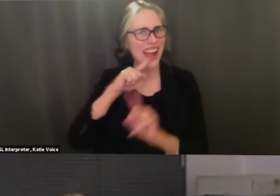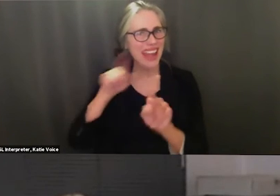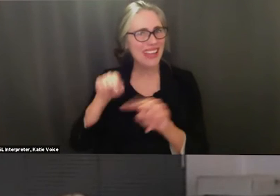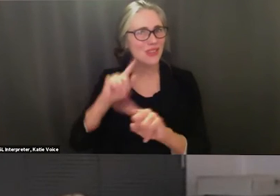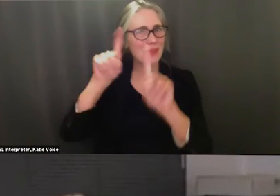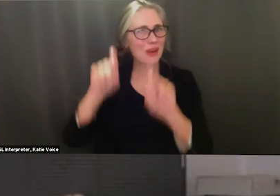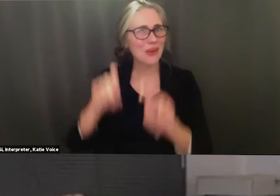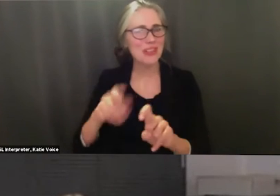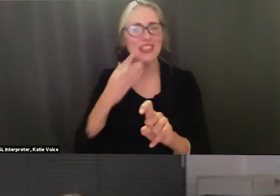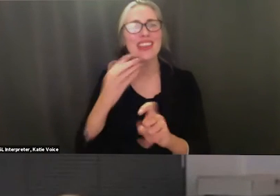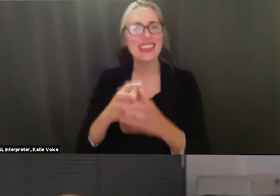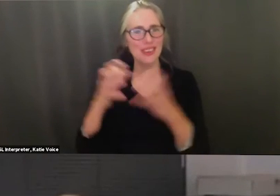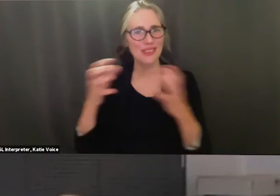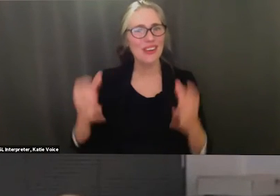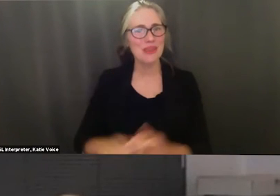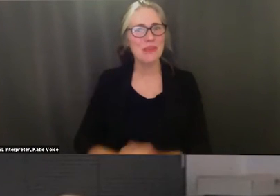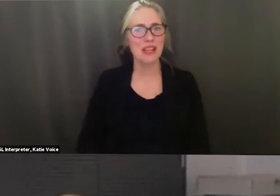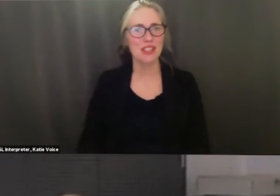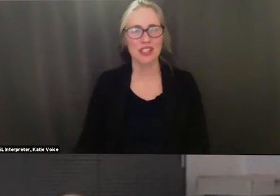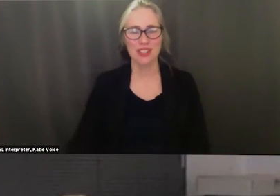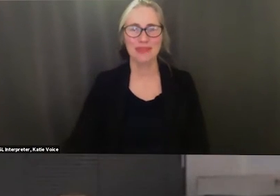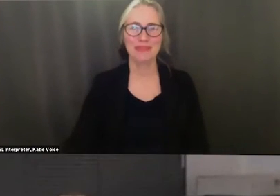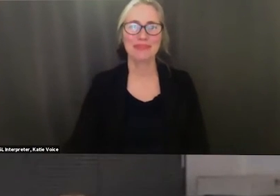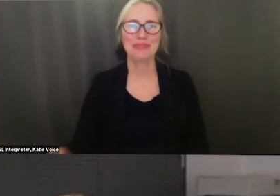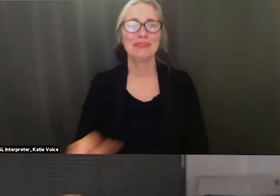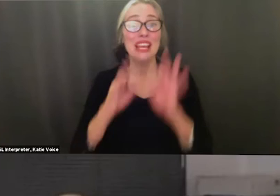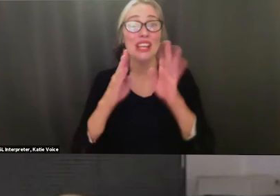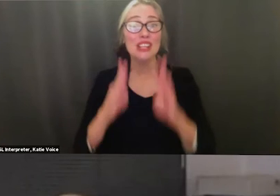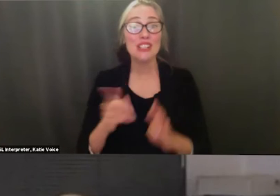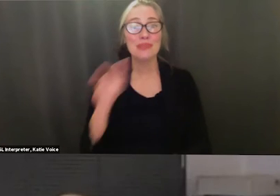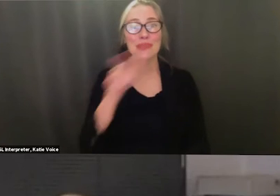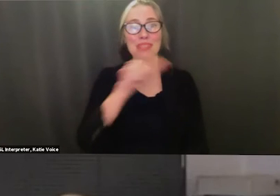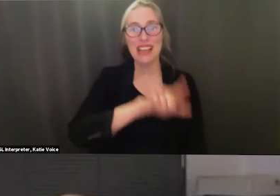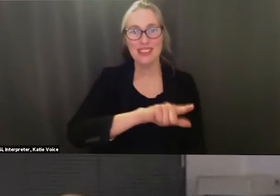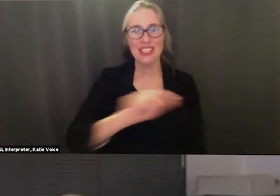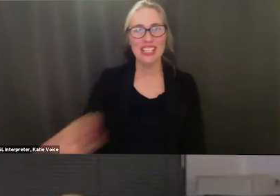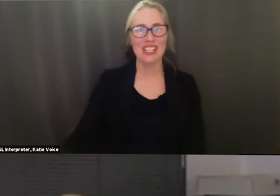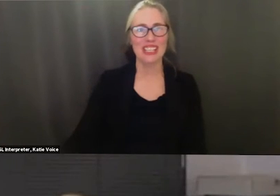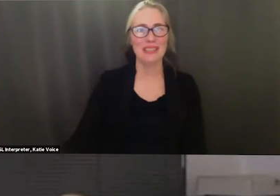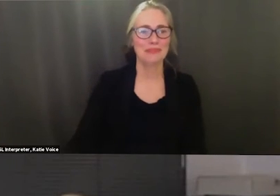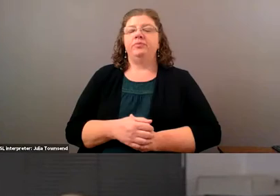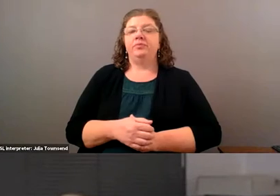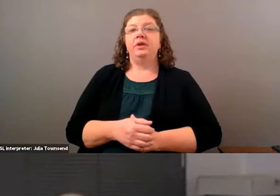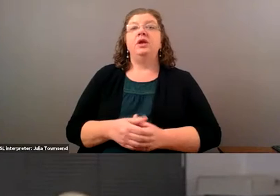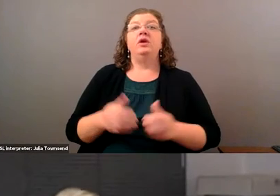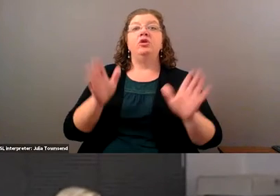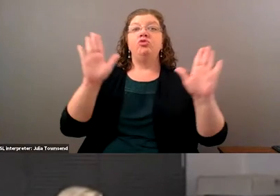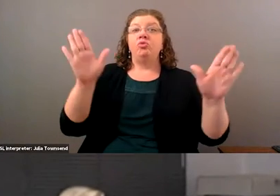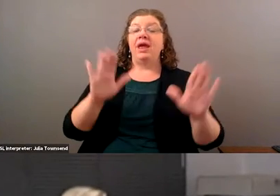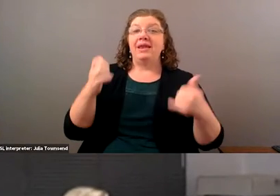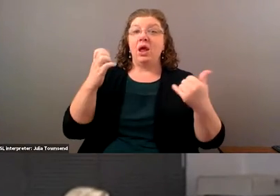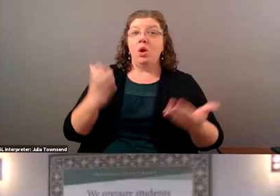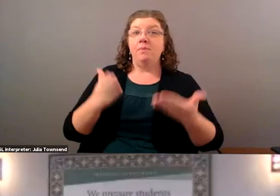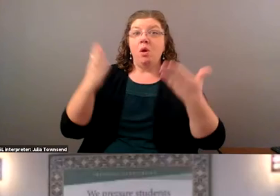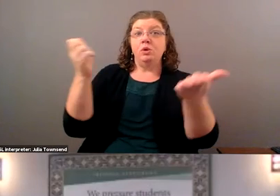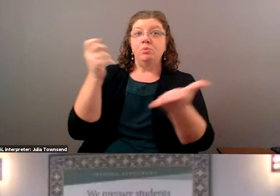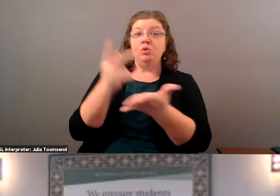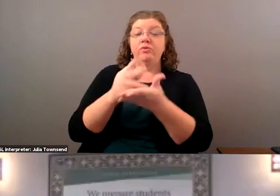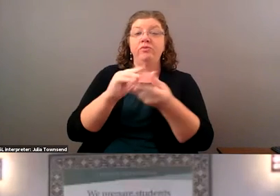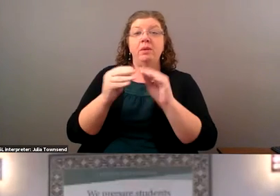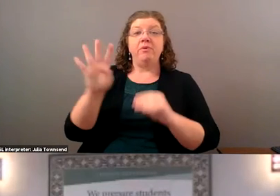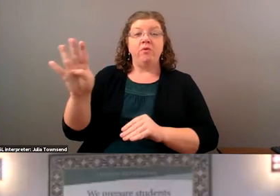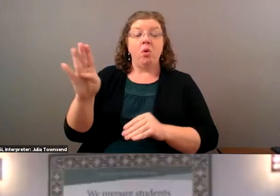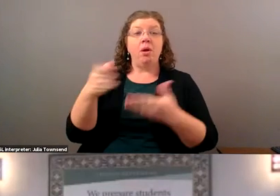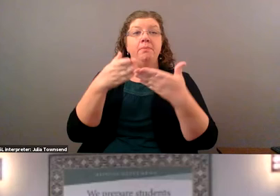Suena genial. Y quisiera tener una moción para aprobar el asunto número 4, que es la aceptación de la divulgación pública del acuerdo de